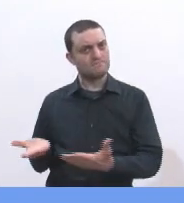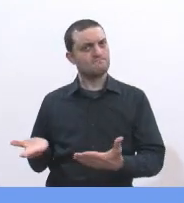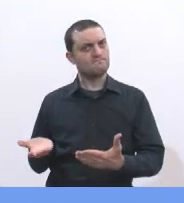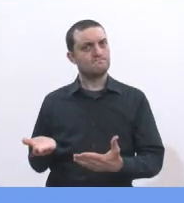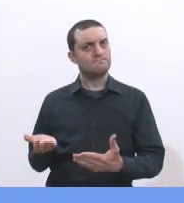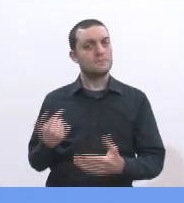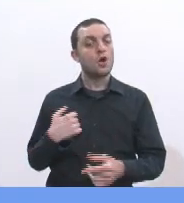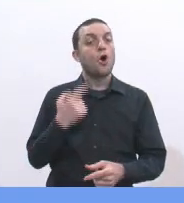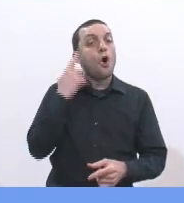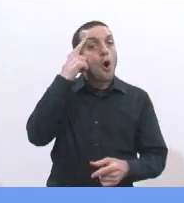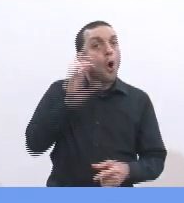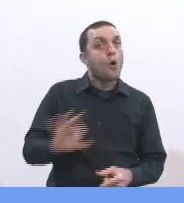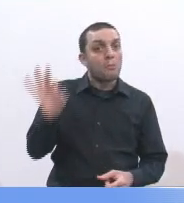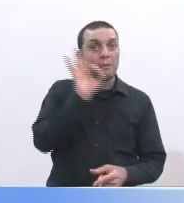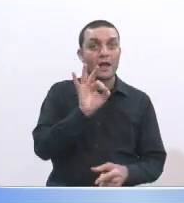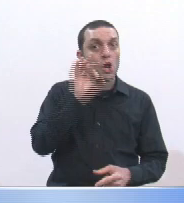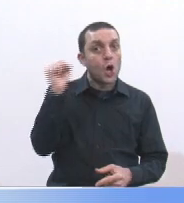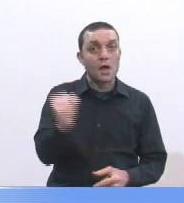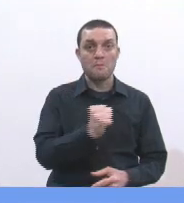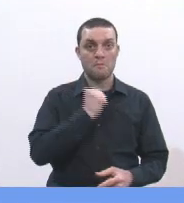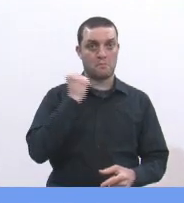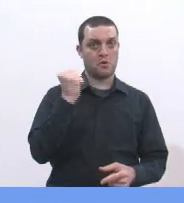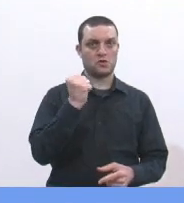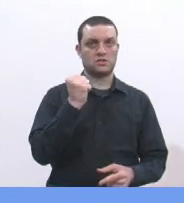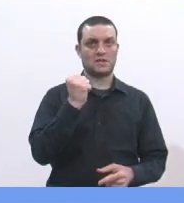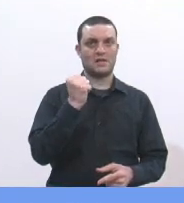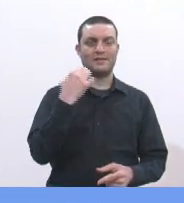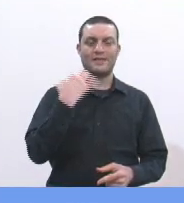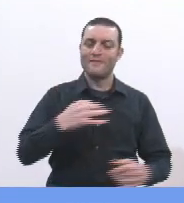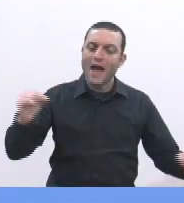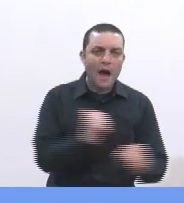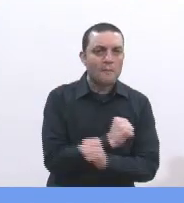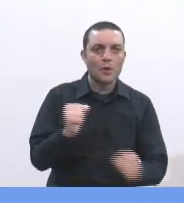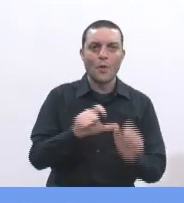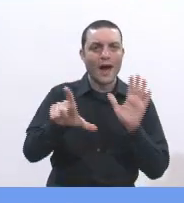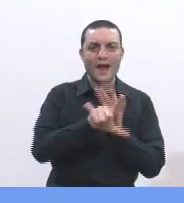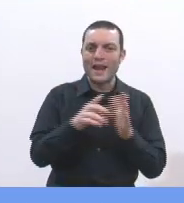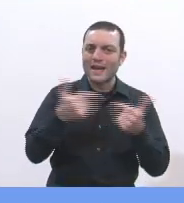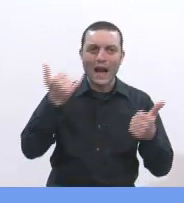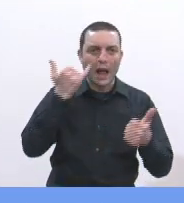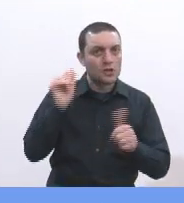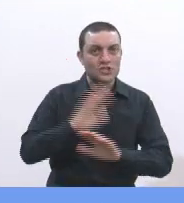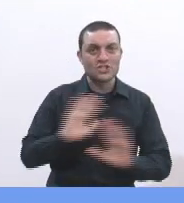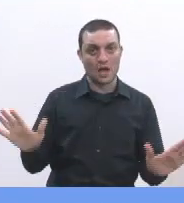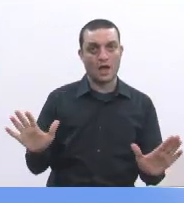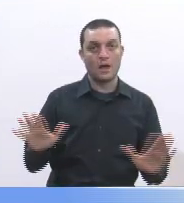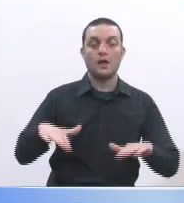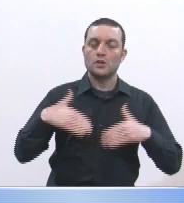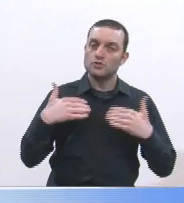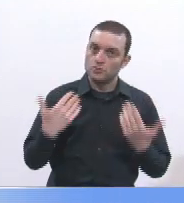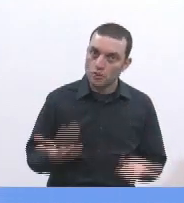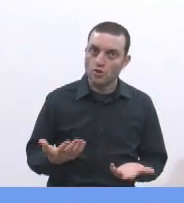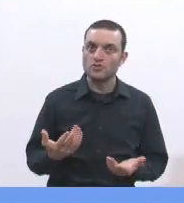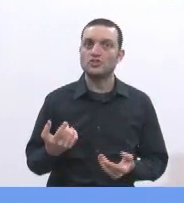yo creo que es muy importante que sancionamos rápidamente esta ley entonces planteamos nuevamente